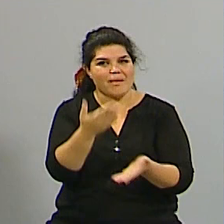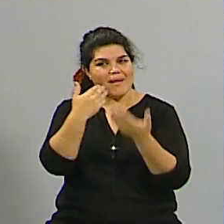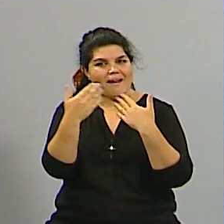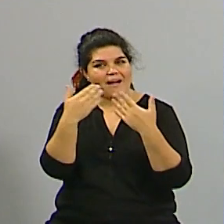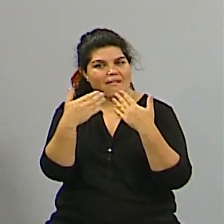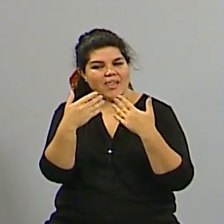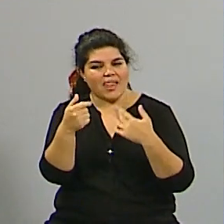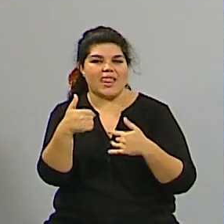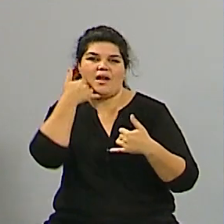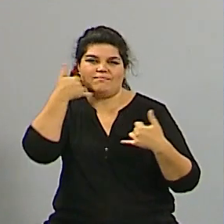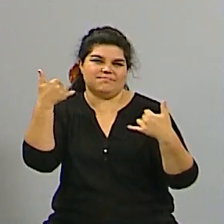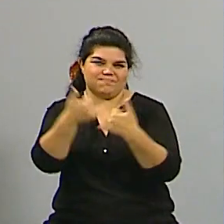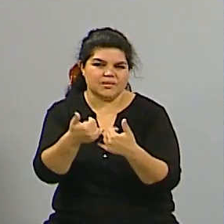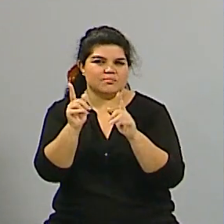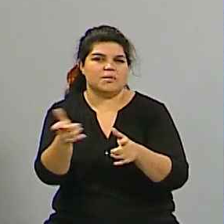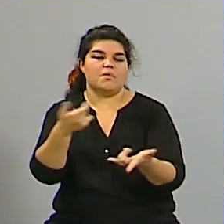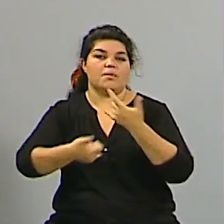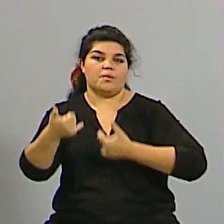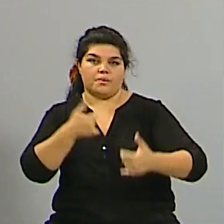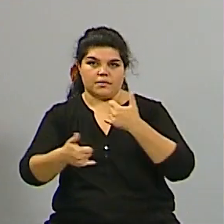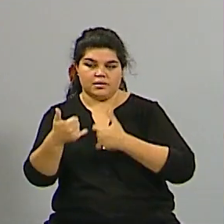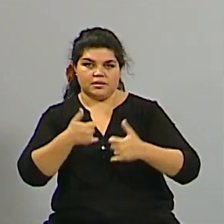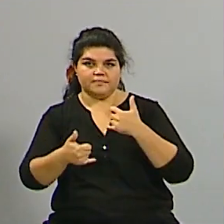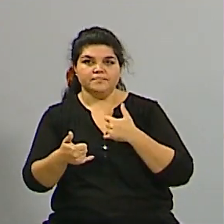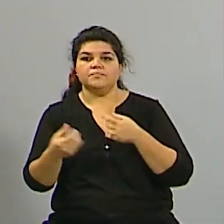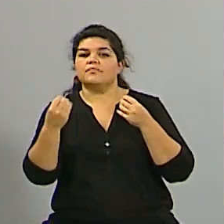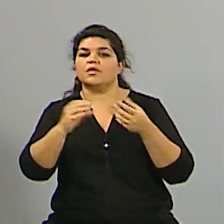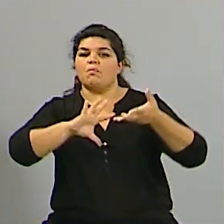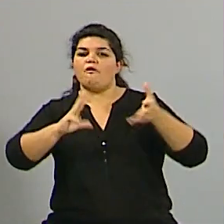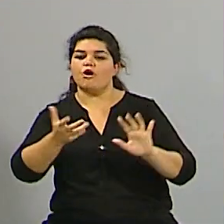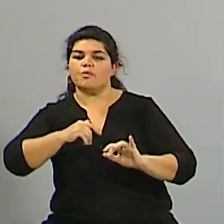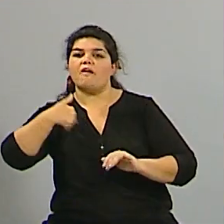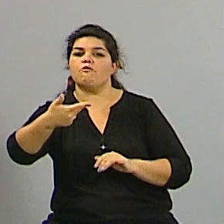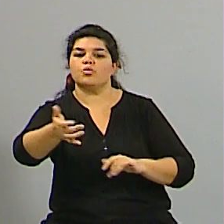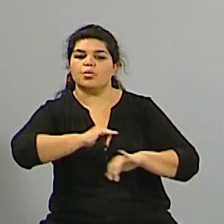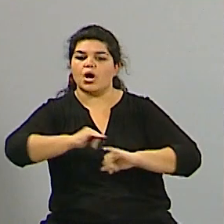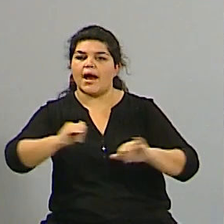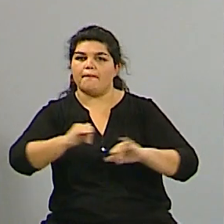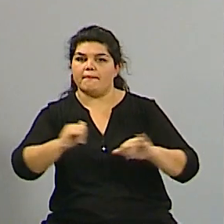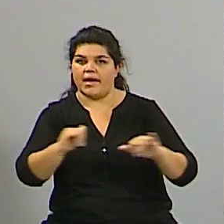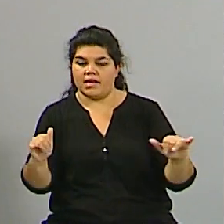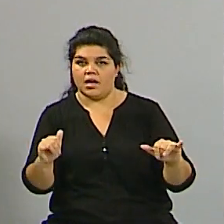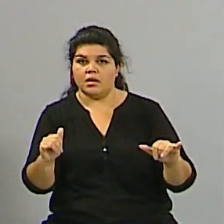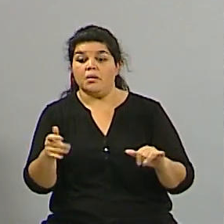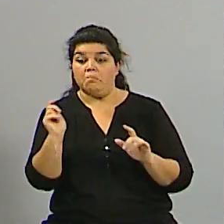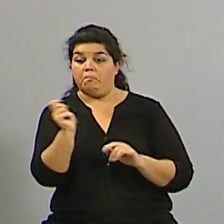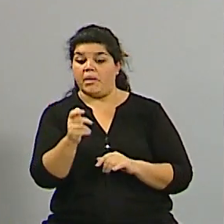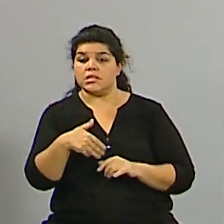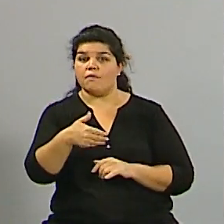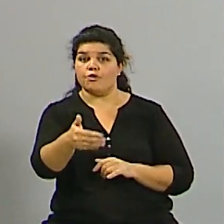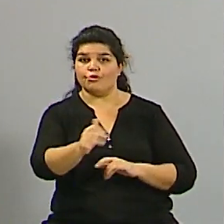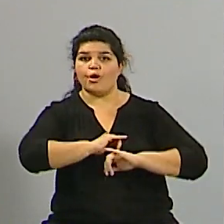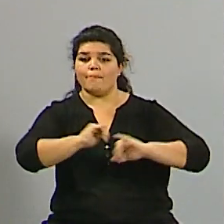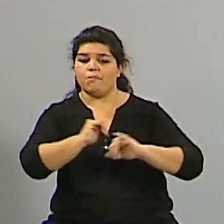todo para que nos vaya esbozando cómo será su campaña, ¿no? Pensando que se vienen meses en los cuales obviamente habrá